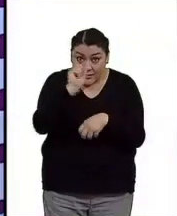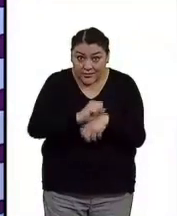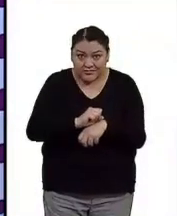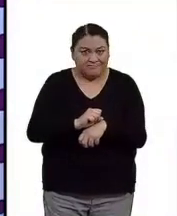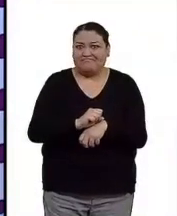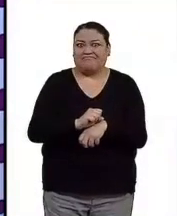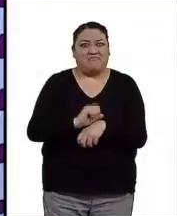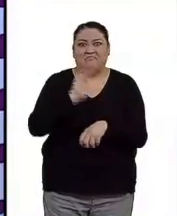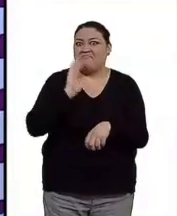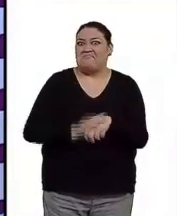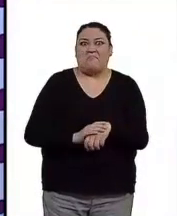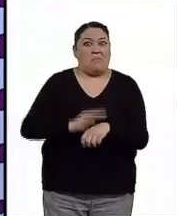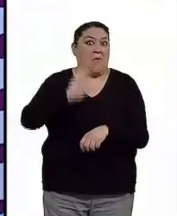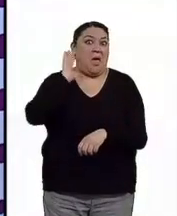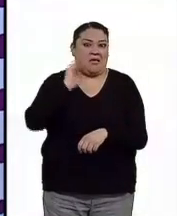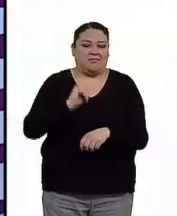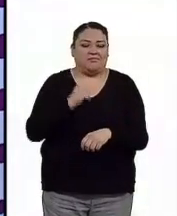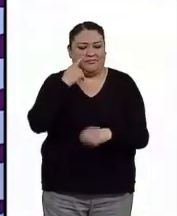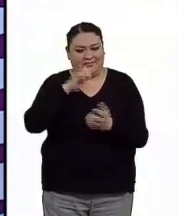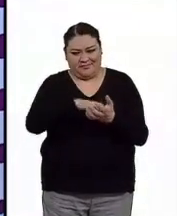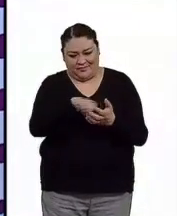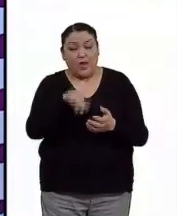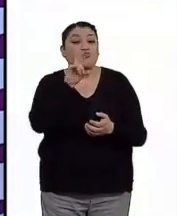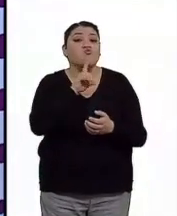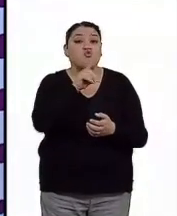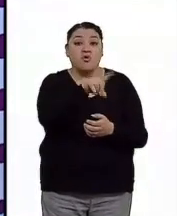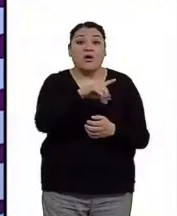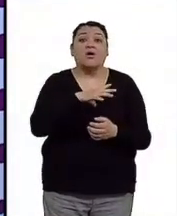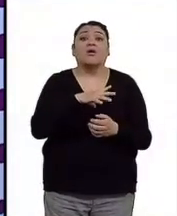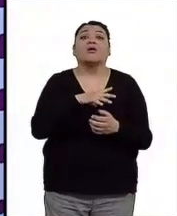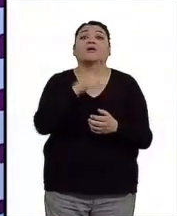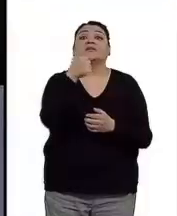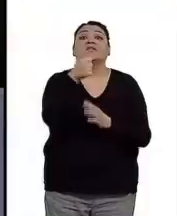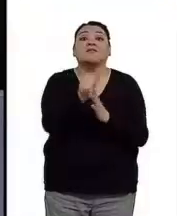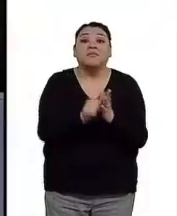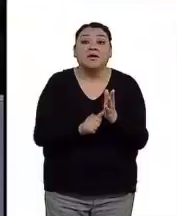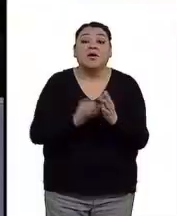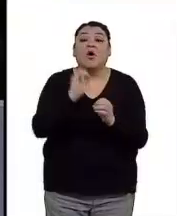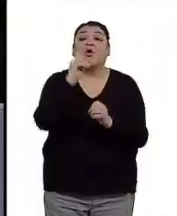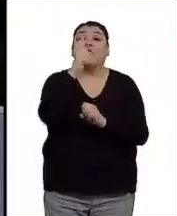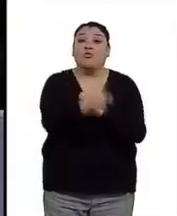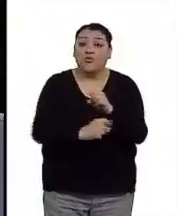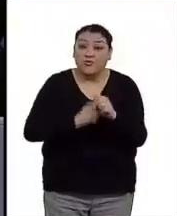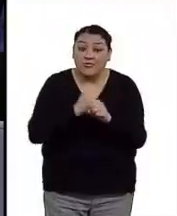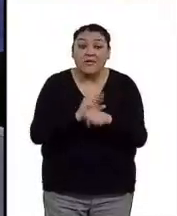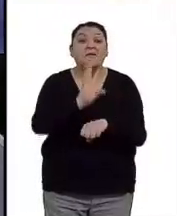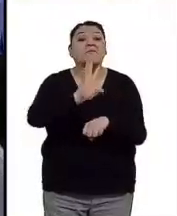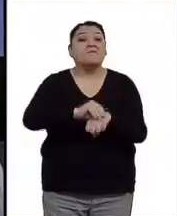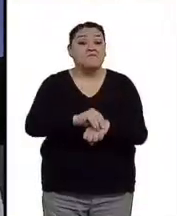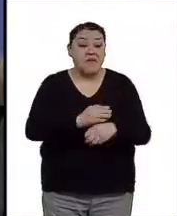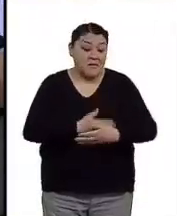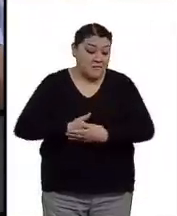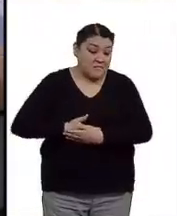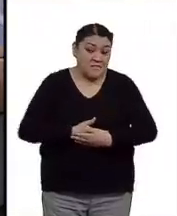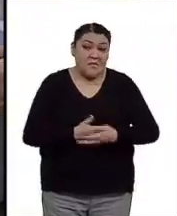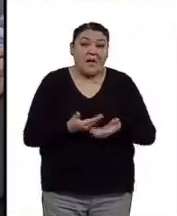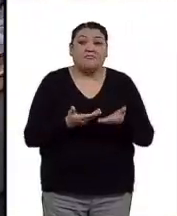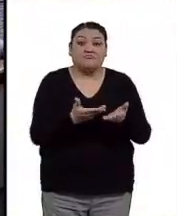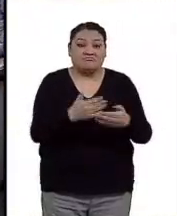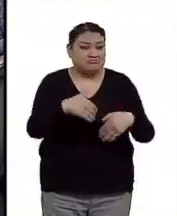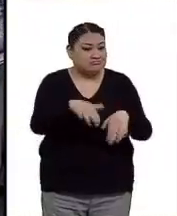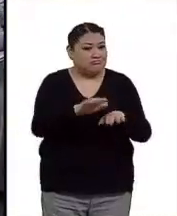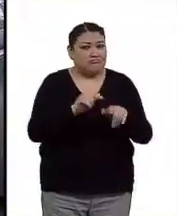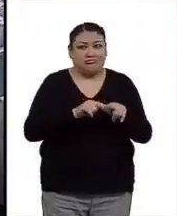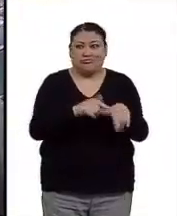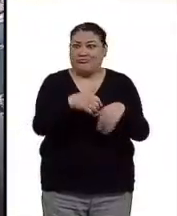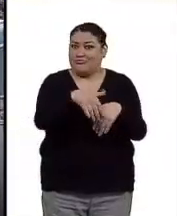mínimas. Hay licencias donde las mujeres pueden estar 6 meses, un año con su nueva bebé. Y